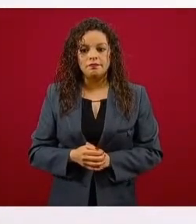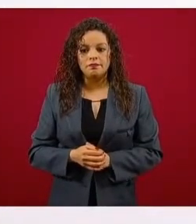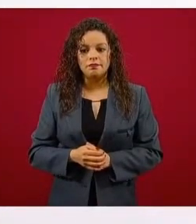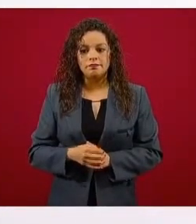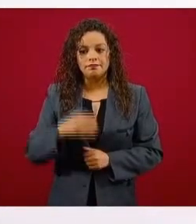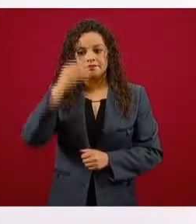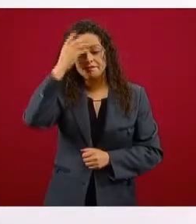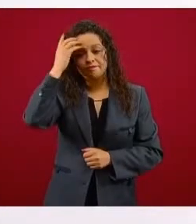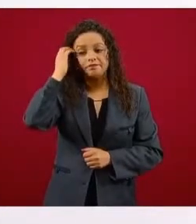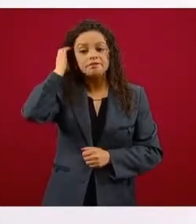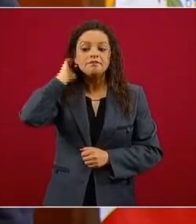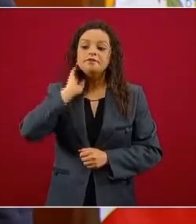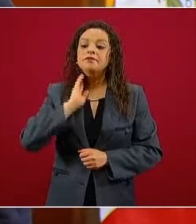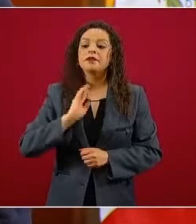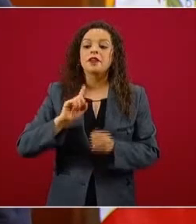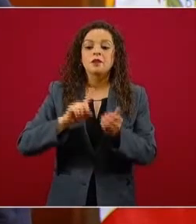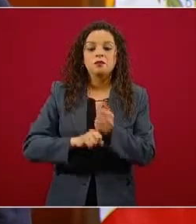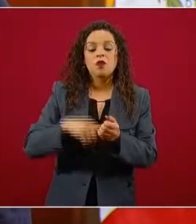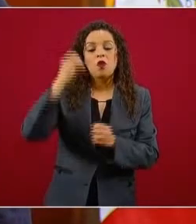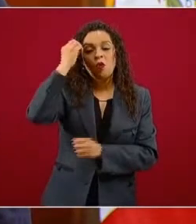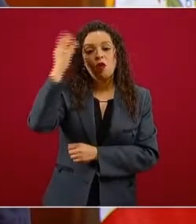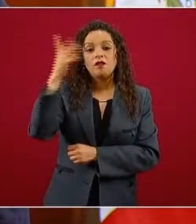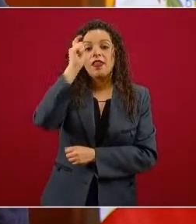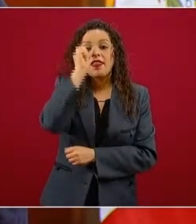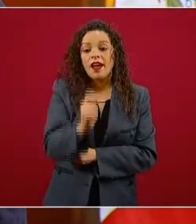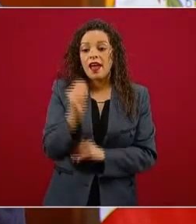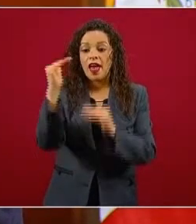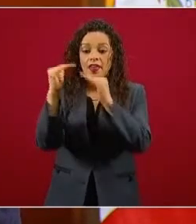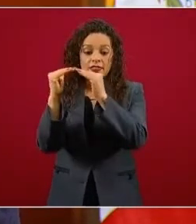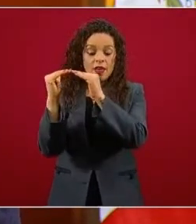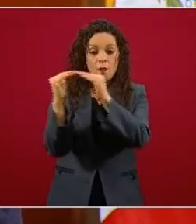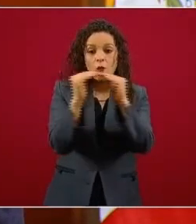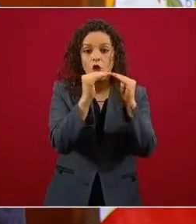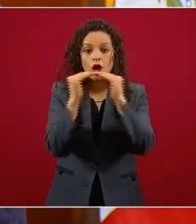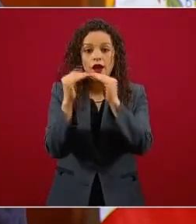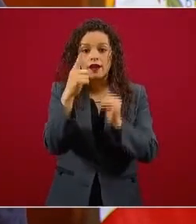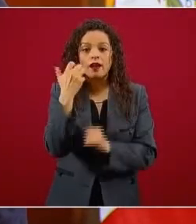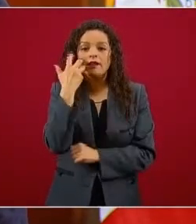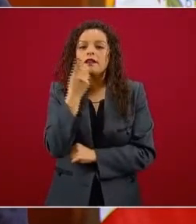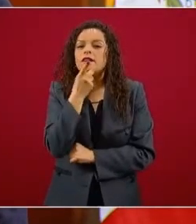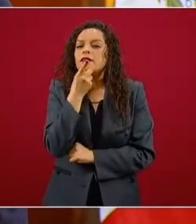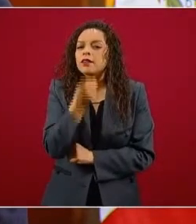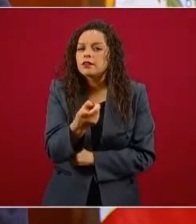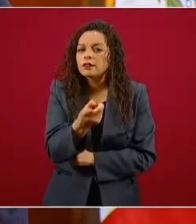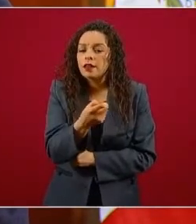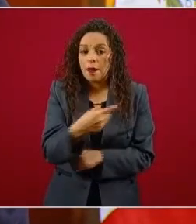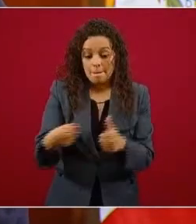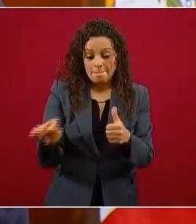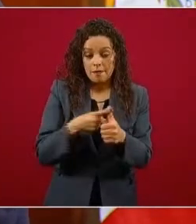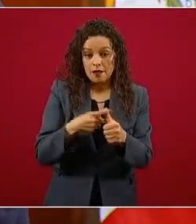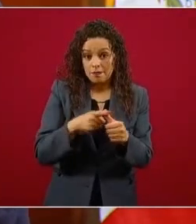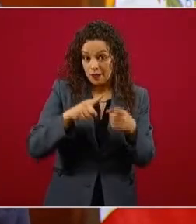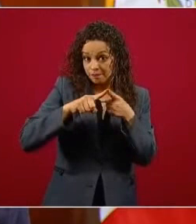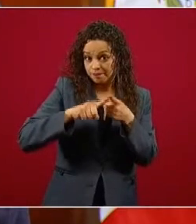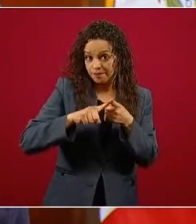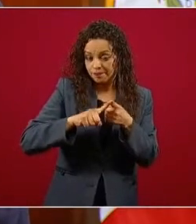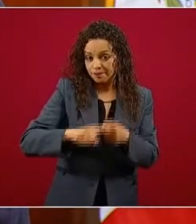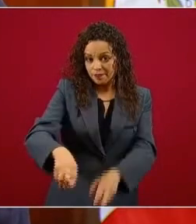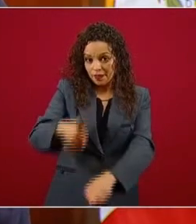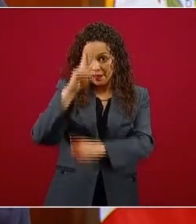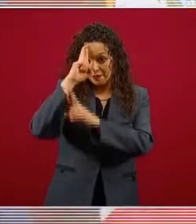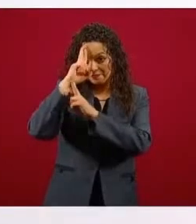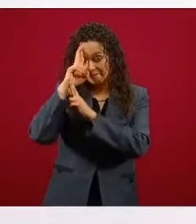Olvidan que la democracia implica, en primer lugar, el respeto al mandato del